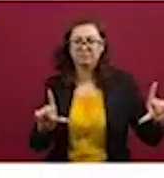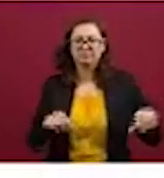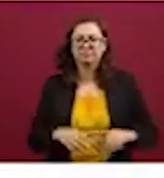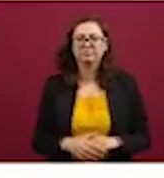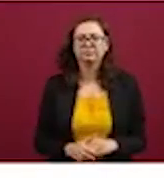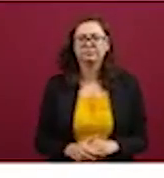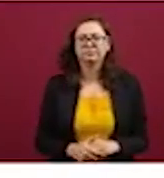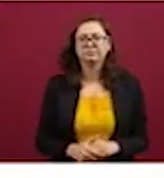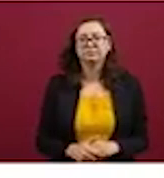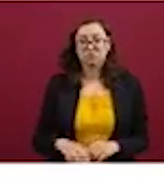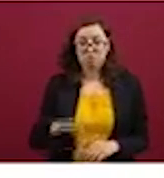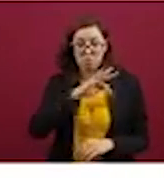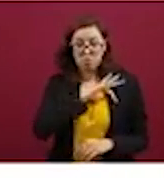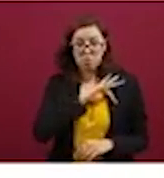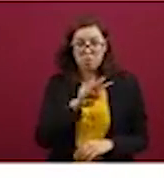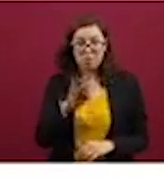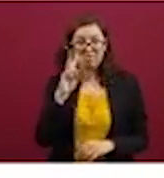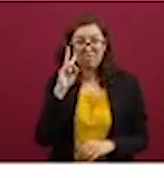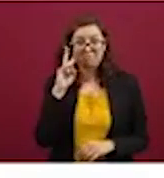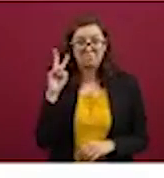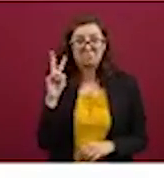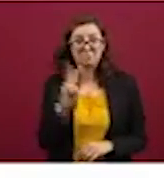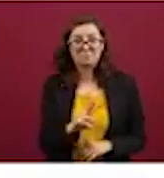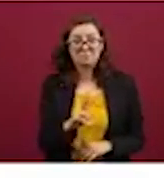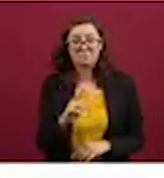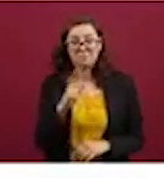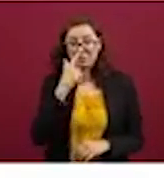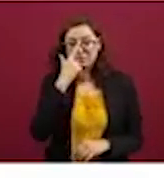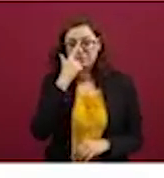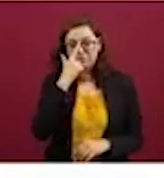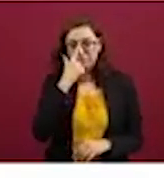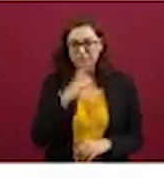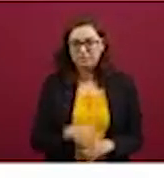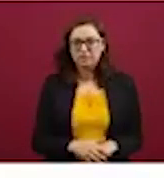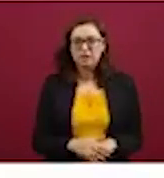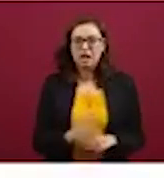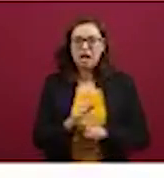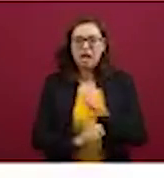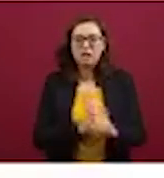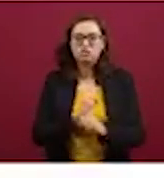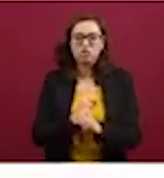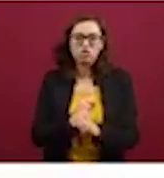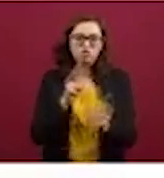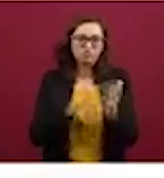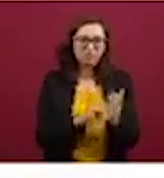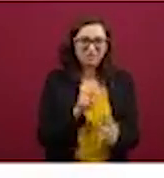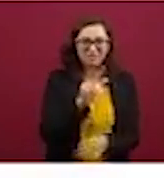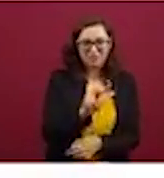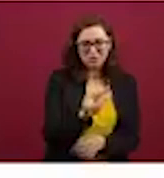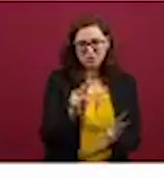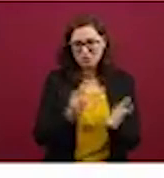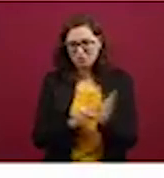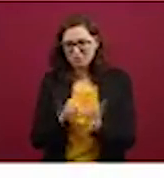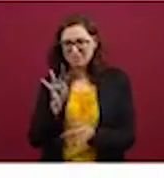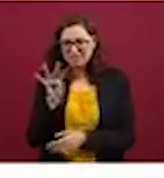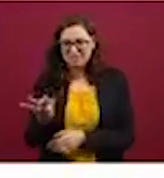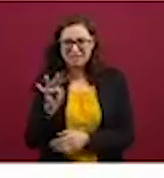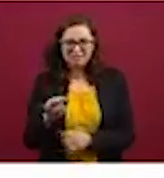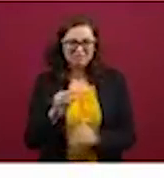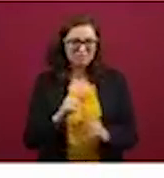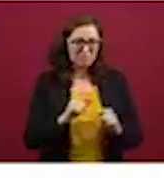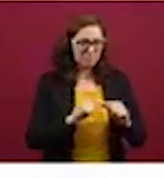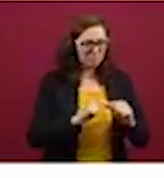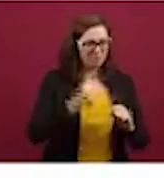aquí podemos ya observar el 18 y el 19 una disminución que explicaremos